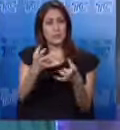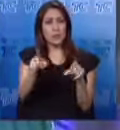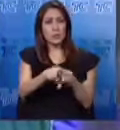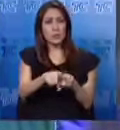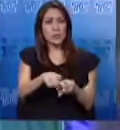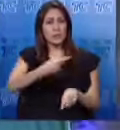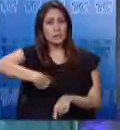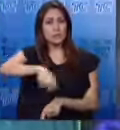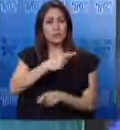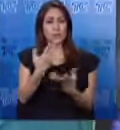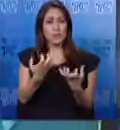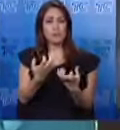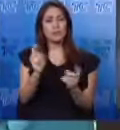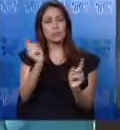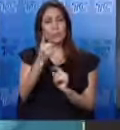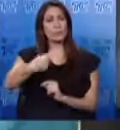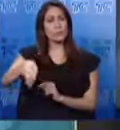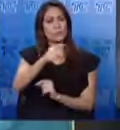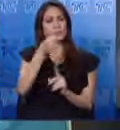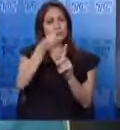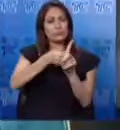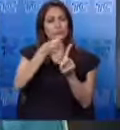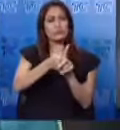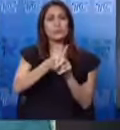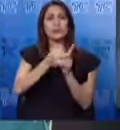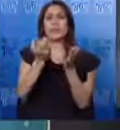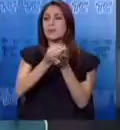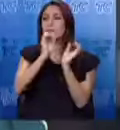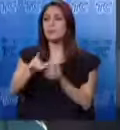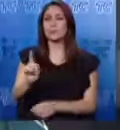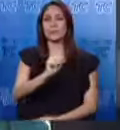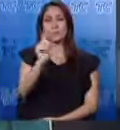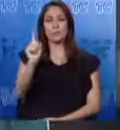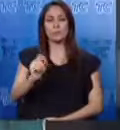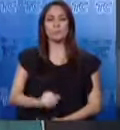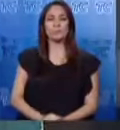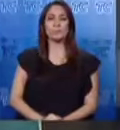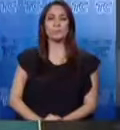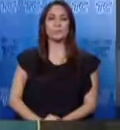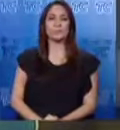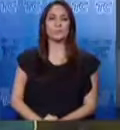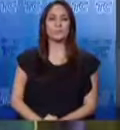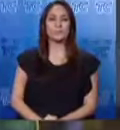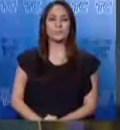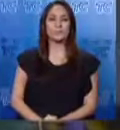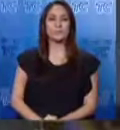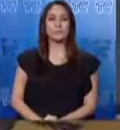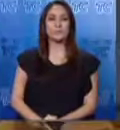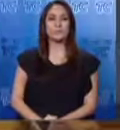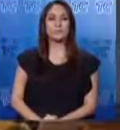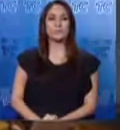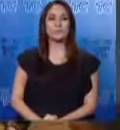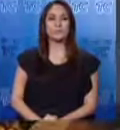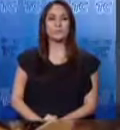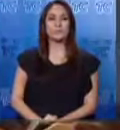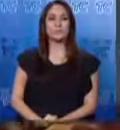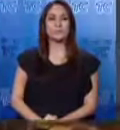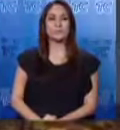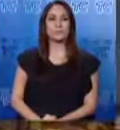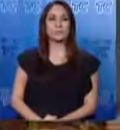que quieren construir, no los que quieren destruir. Somos todo, fuerza, unión,